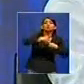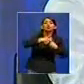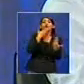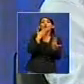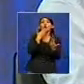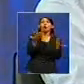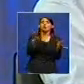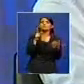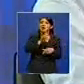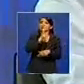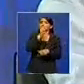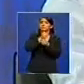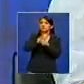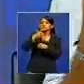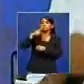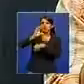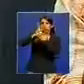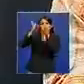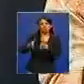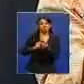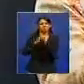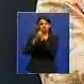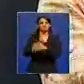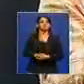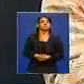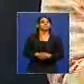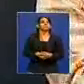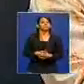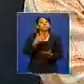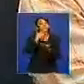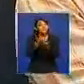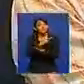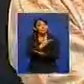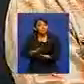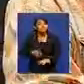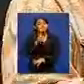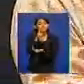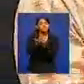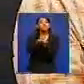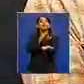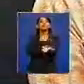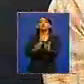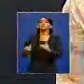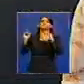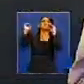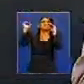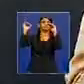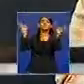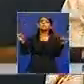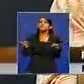en generación de empleo para los ecuatorianos. Gracias, vicepresidente. Bueno, este es un proyecto emblemático. En